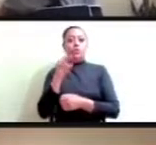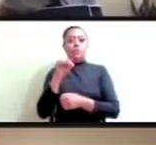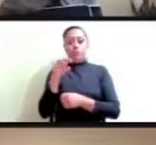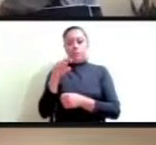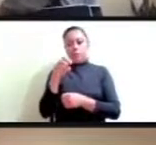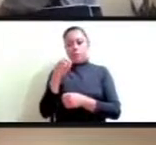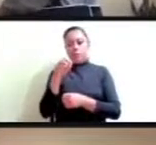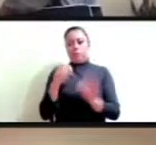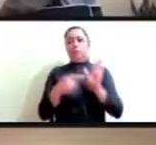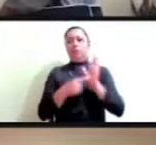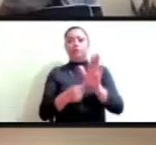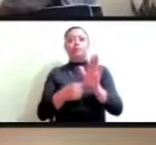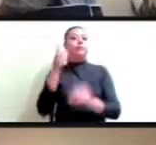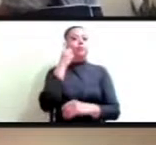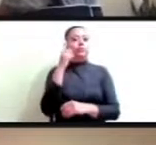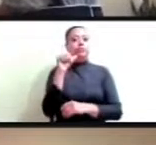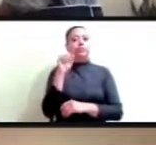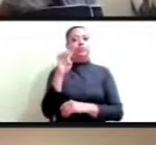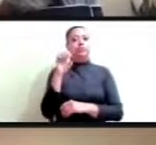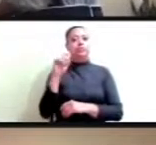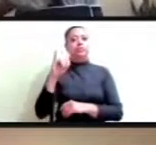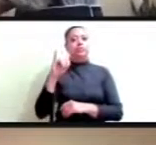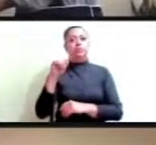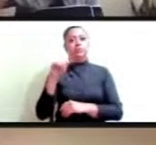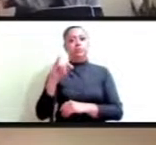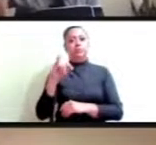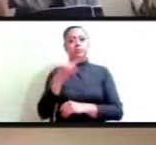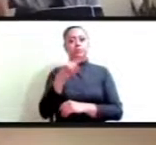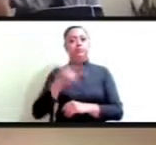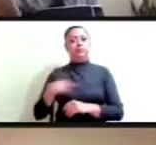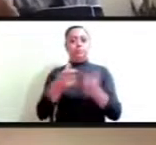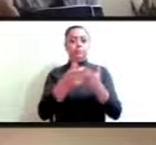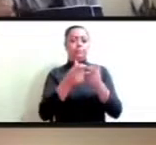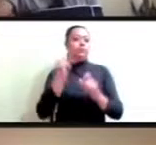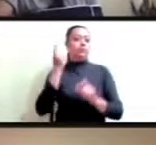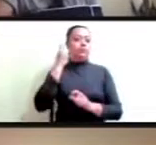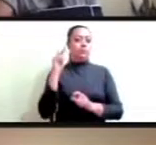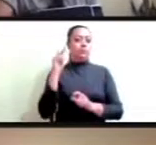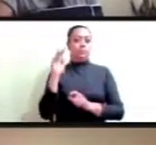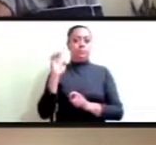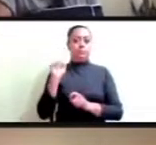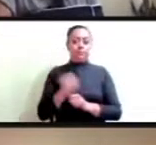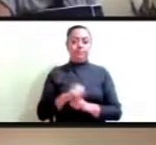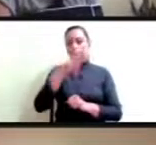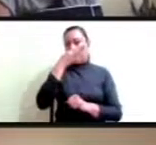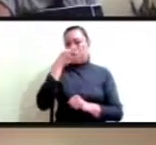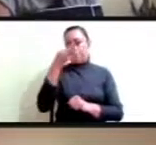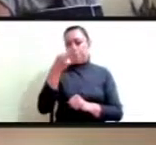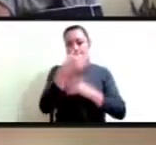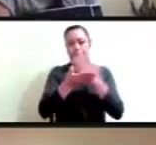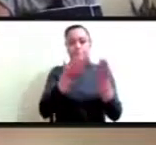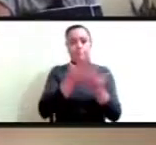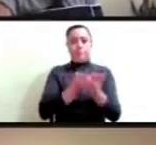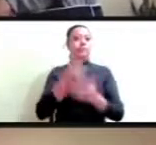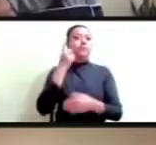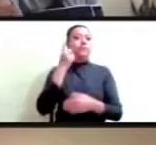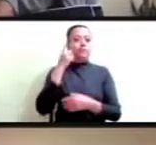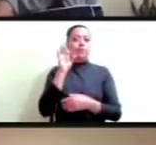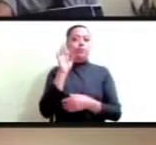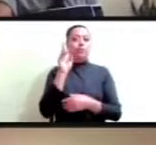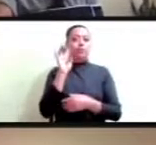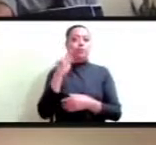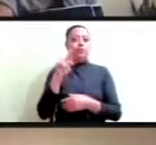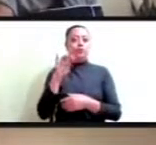Aboitizaro, integrante de la Asociación Parlamentaria de Encuentro Social. Se informa al proponente que el diputado Ricardo Fuentes Gómez desea suscribir su